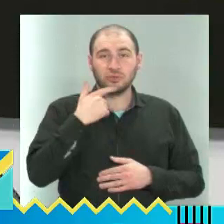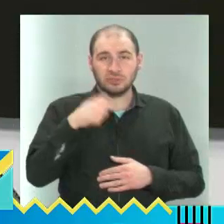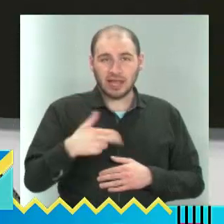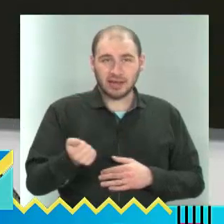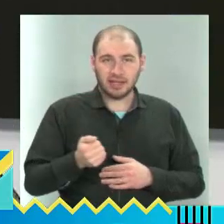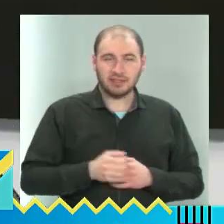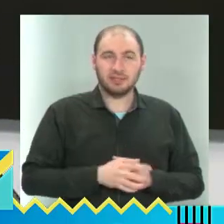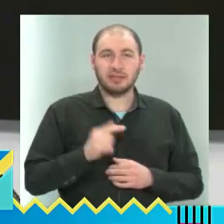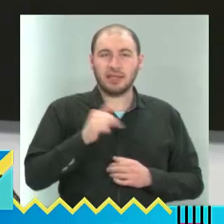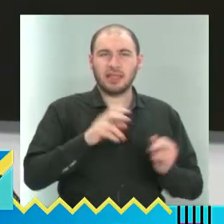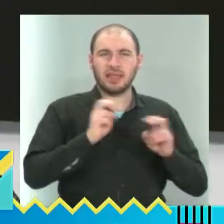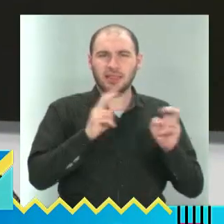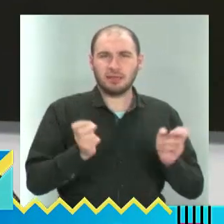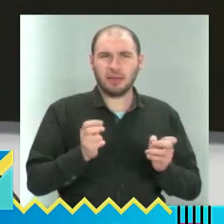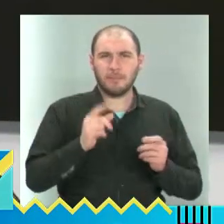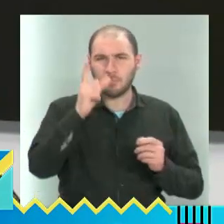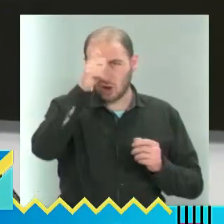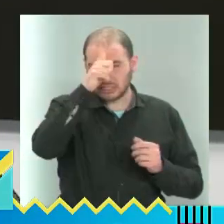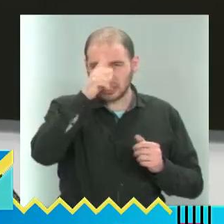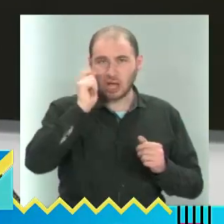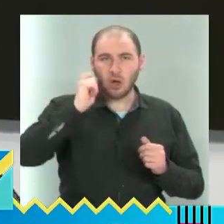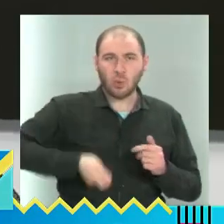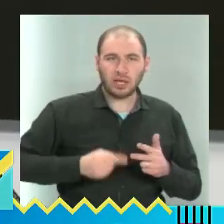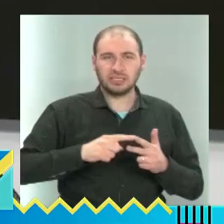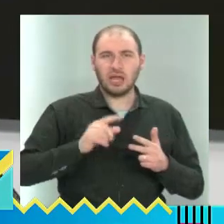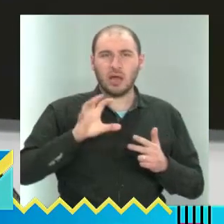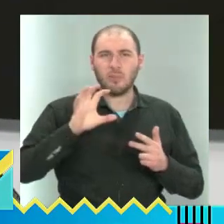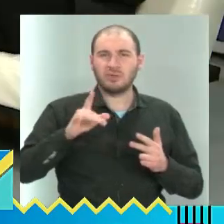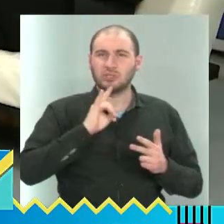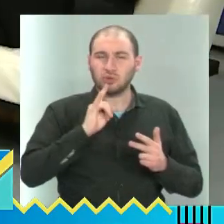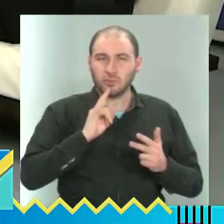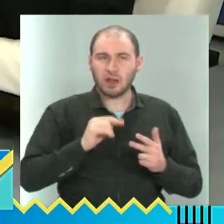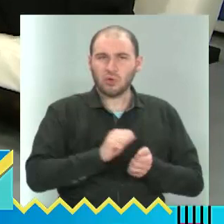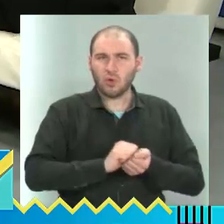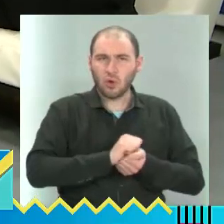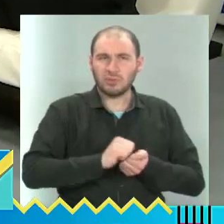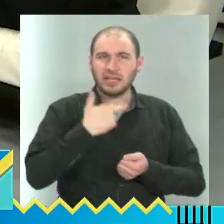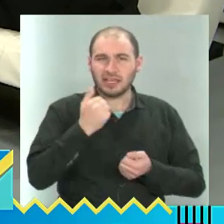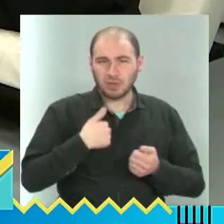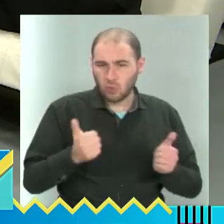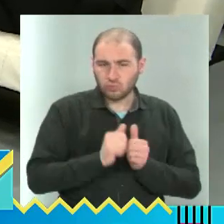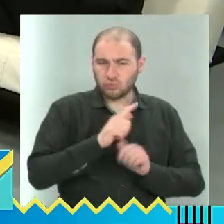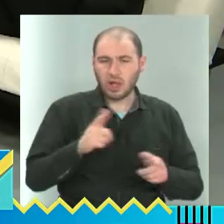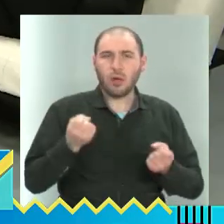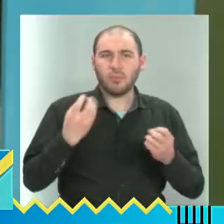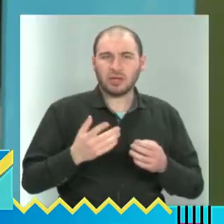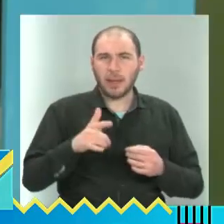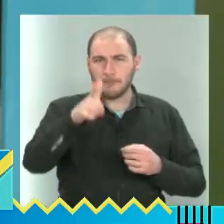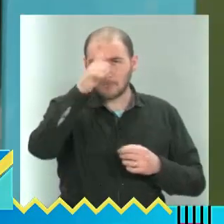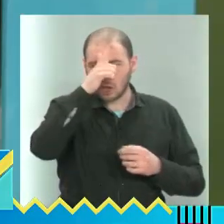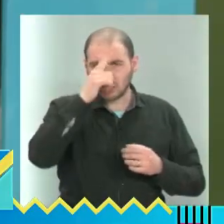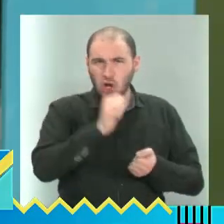dijo, en la causa están metidos policías, jueces, la provincia de Tucumán es muy corrupta y si mi hija no está con nosotros es porque hubo